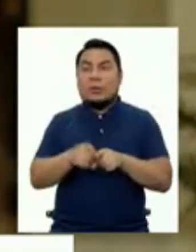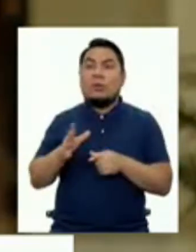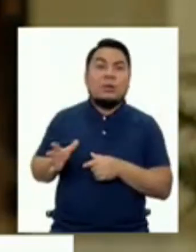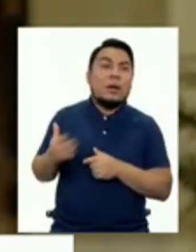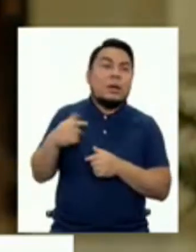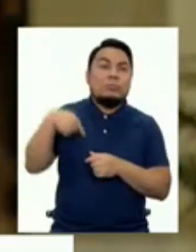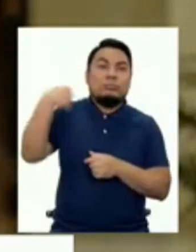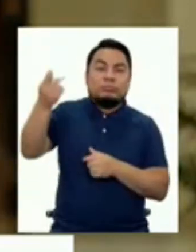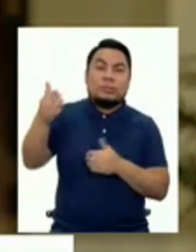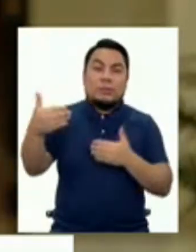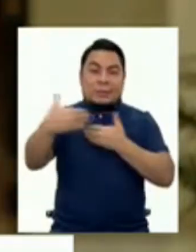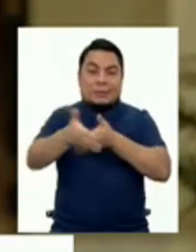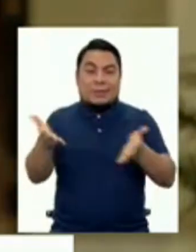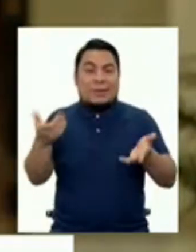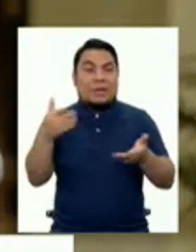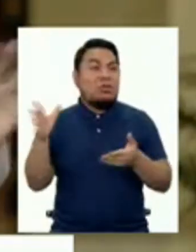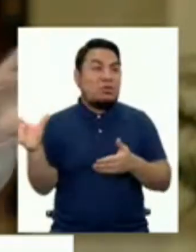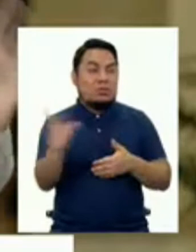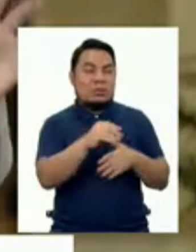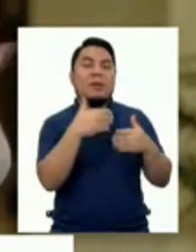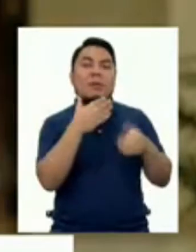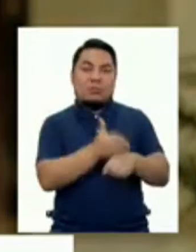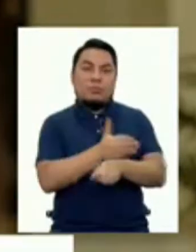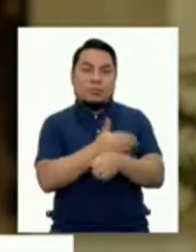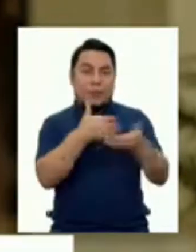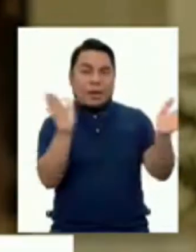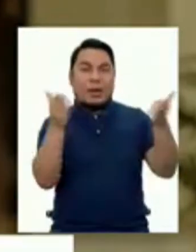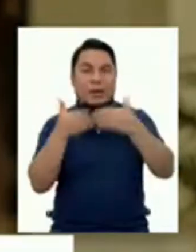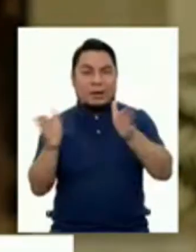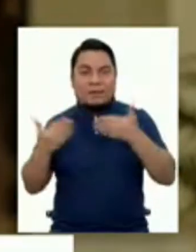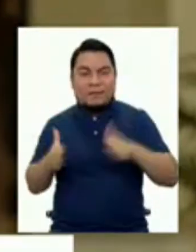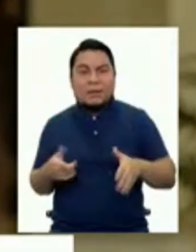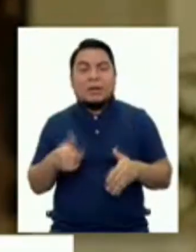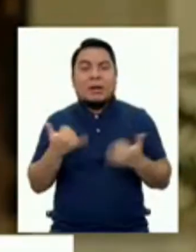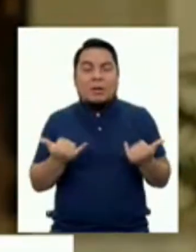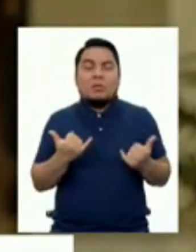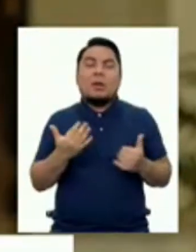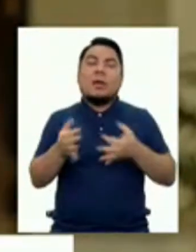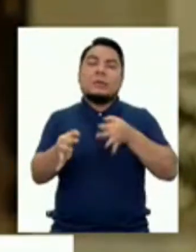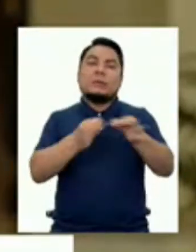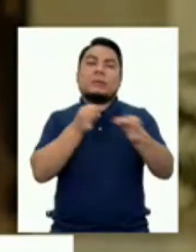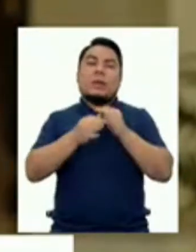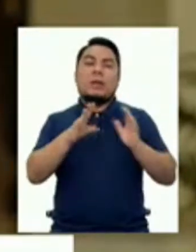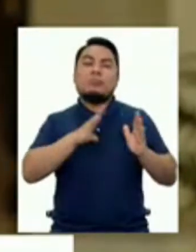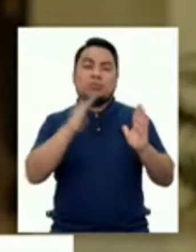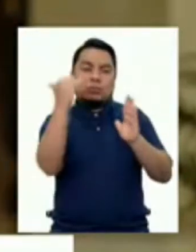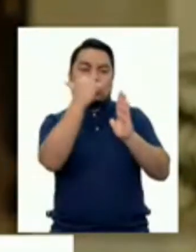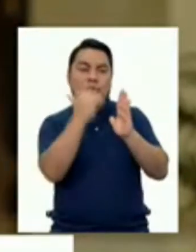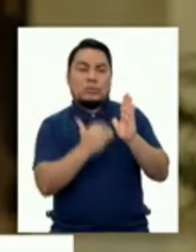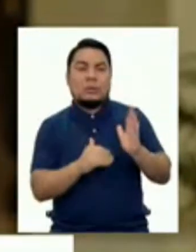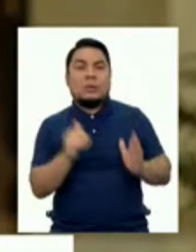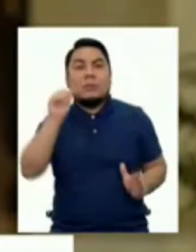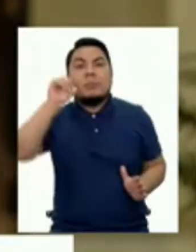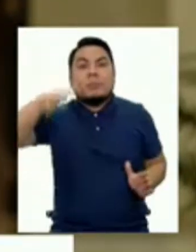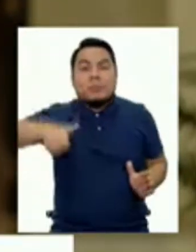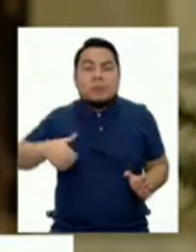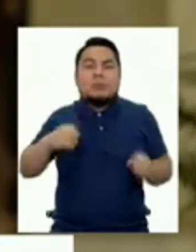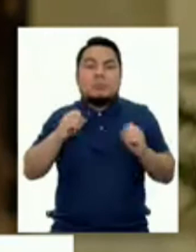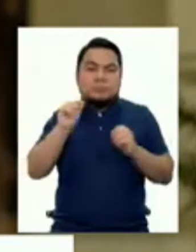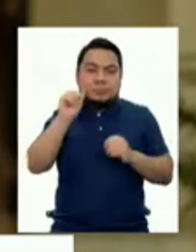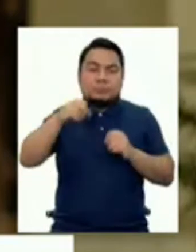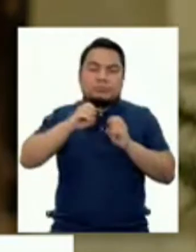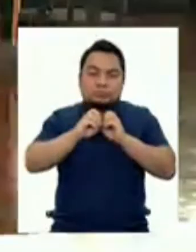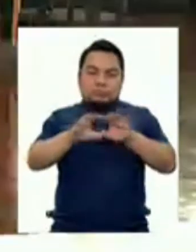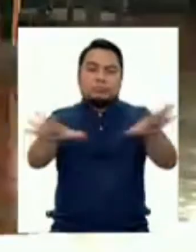general. Igualito va a estar claramente explicado el protocolo y mañana será de conocimiento ya